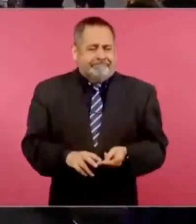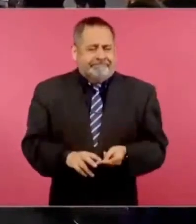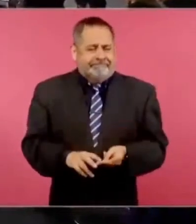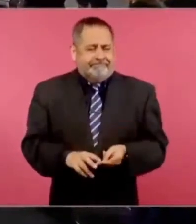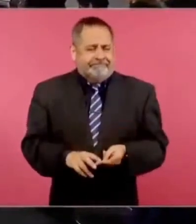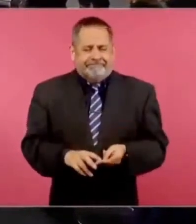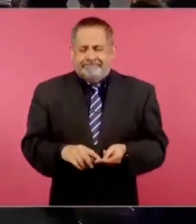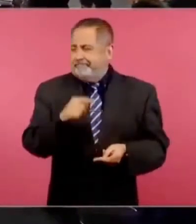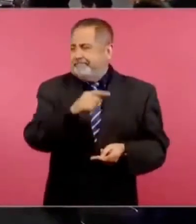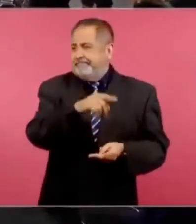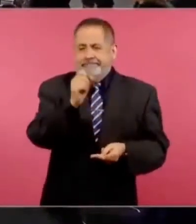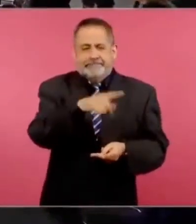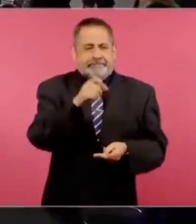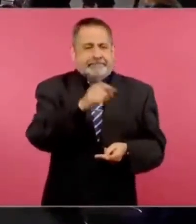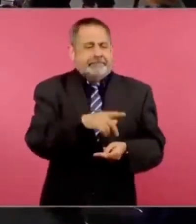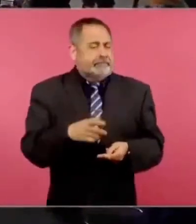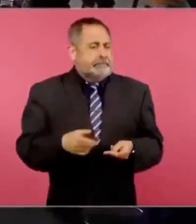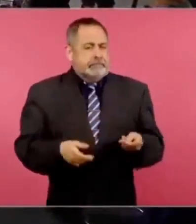es